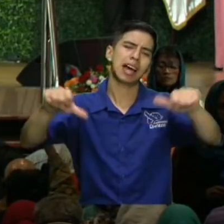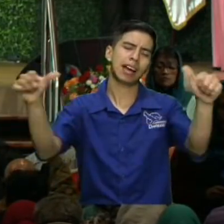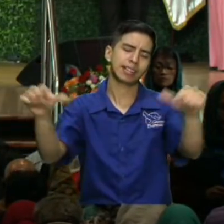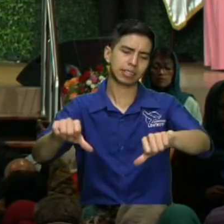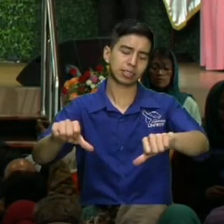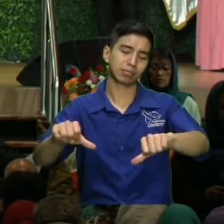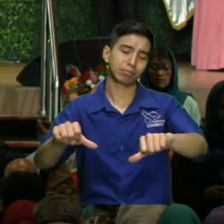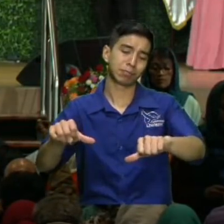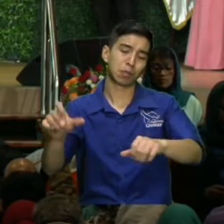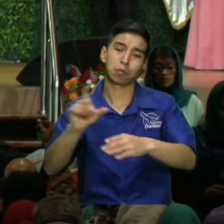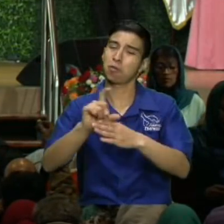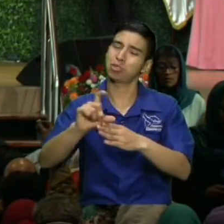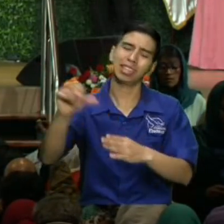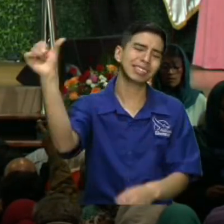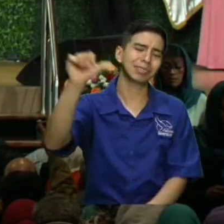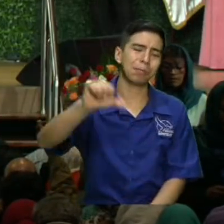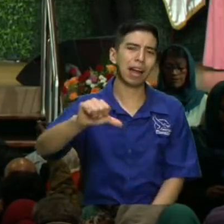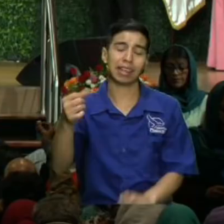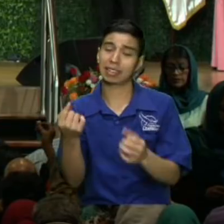obsesiones.